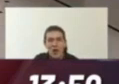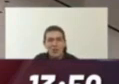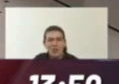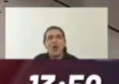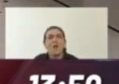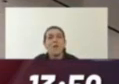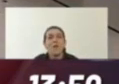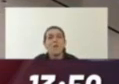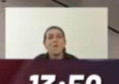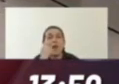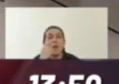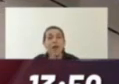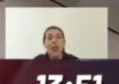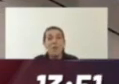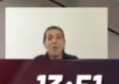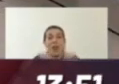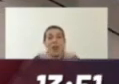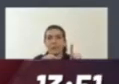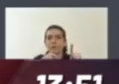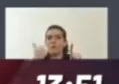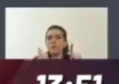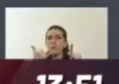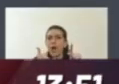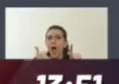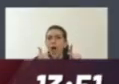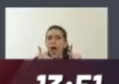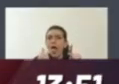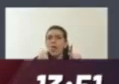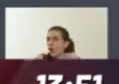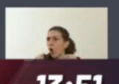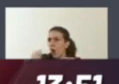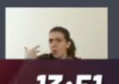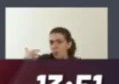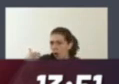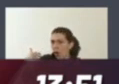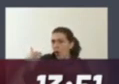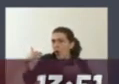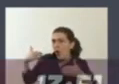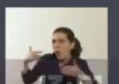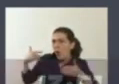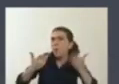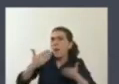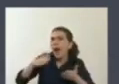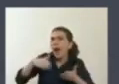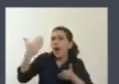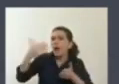de... Acá tenemos cómo ha evolucionado y cómo estamos hoy en relación a otros países del